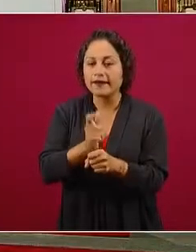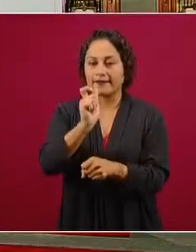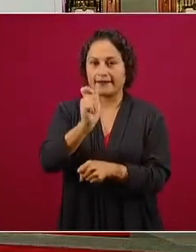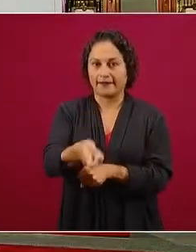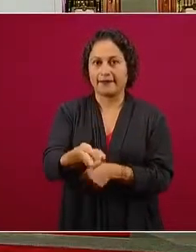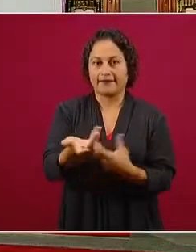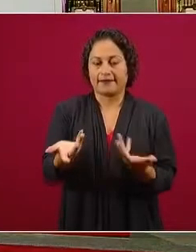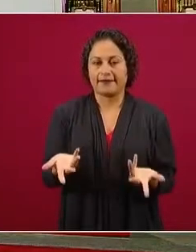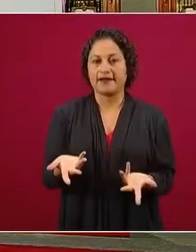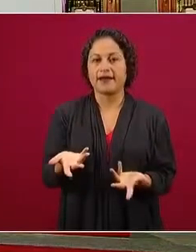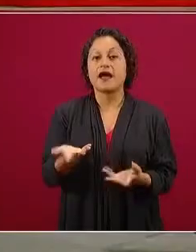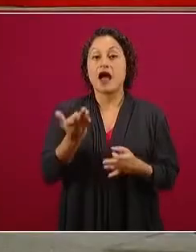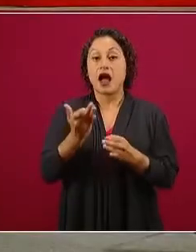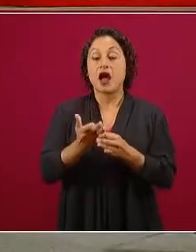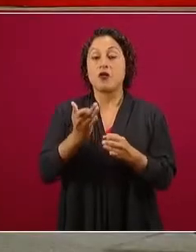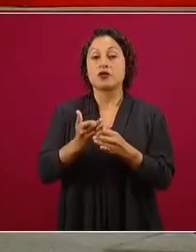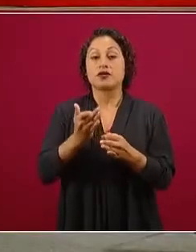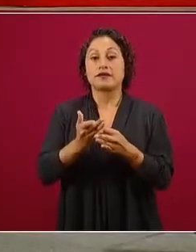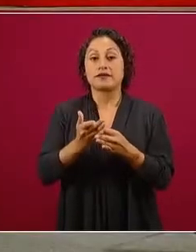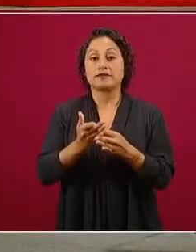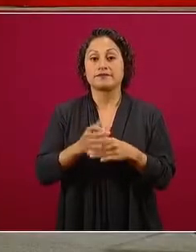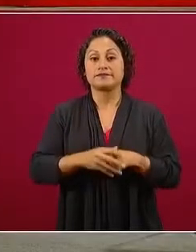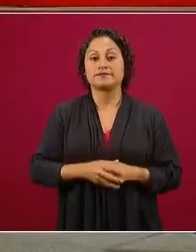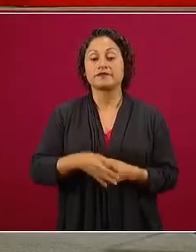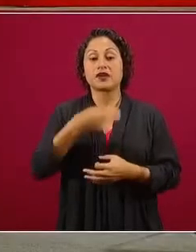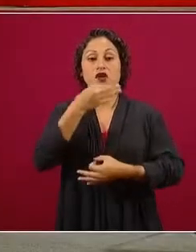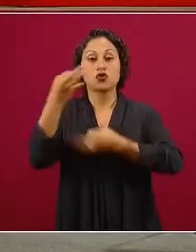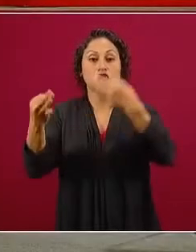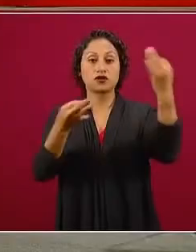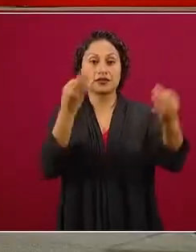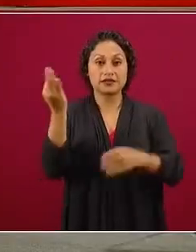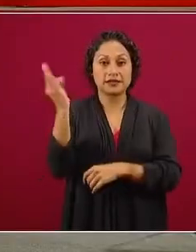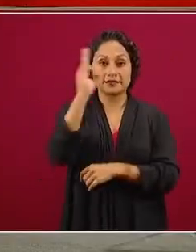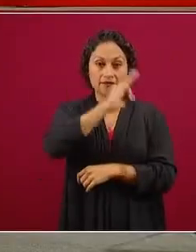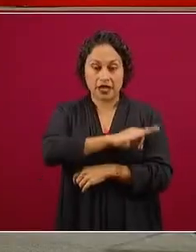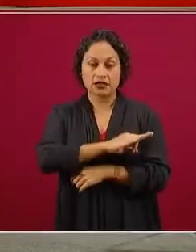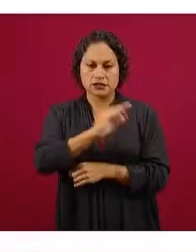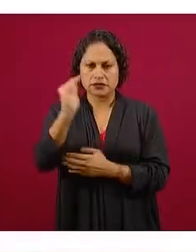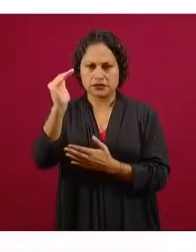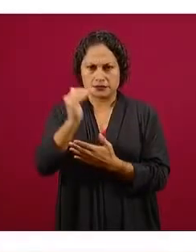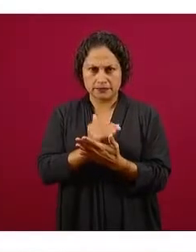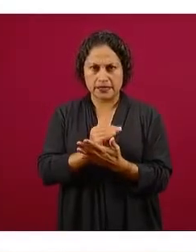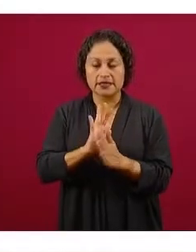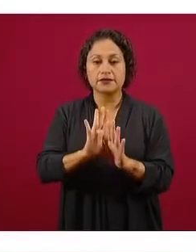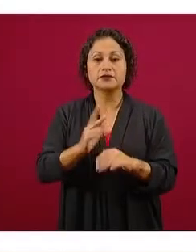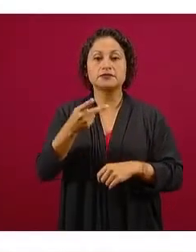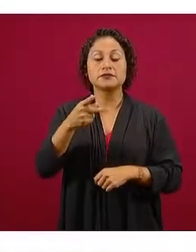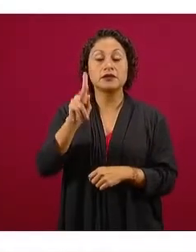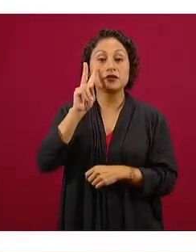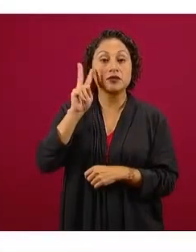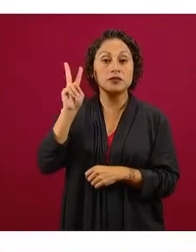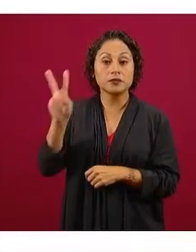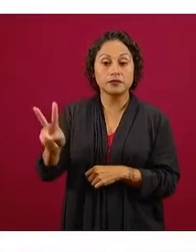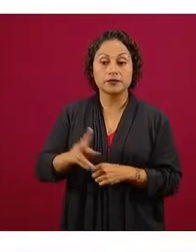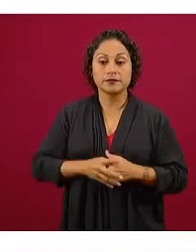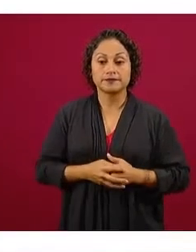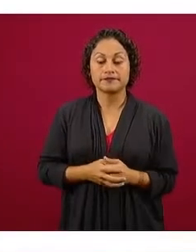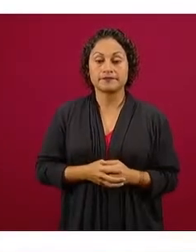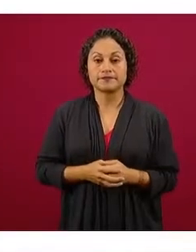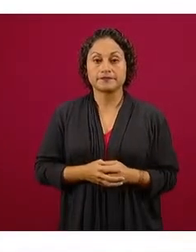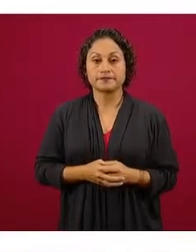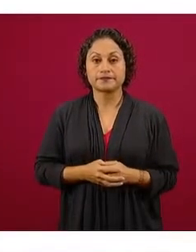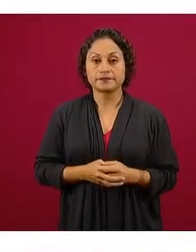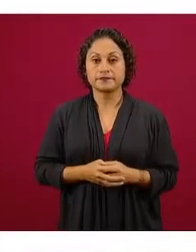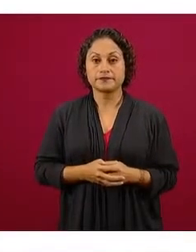bastante disminución de noticias falsas. Como ustedes verán, este recuento que el